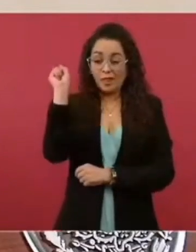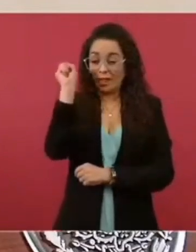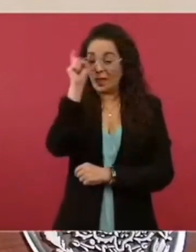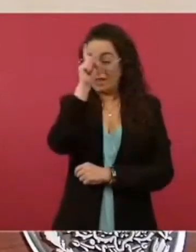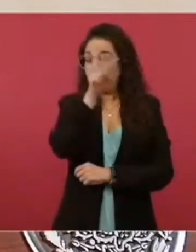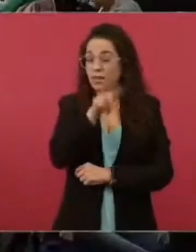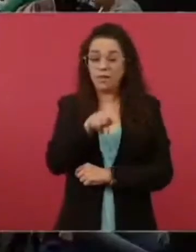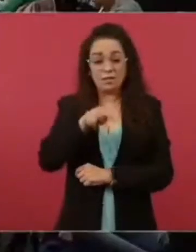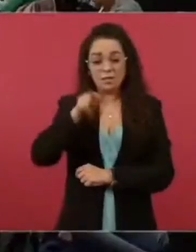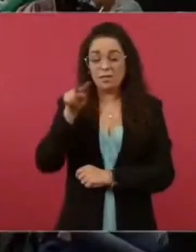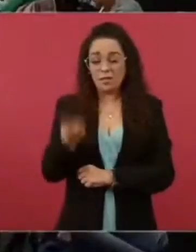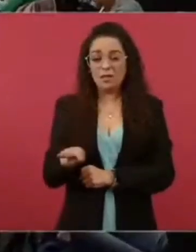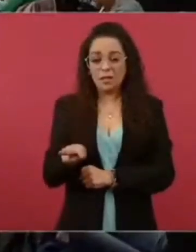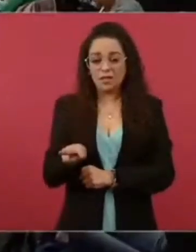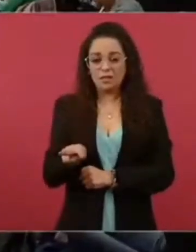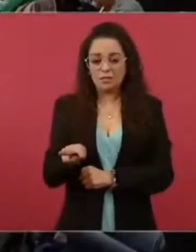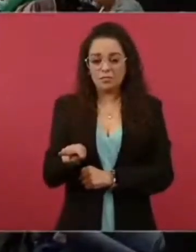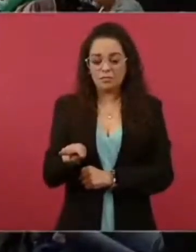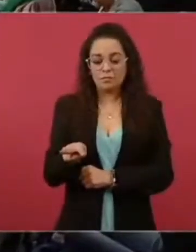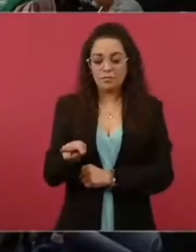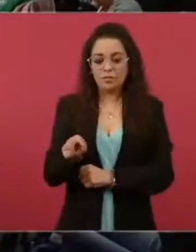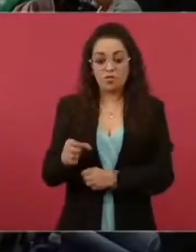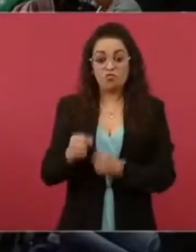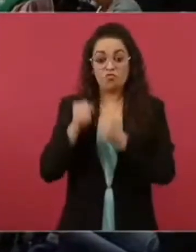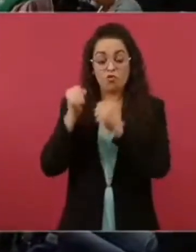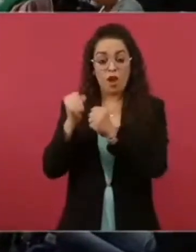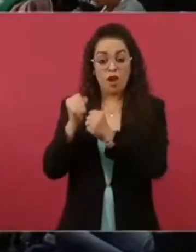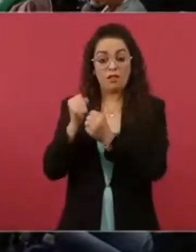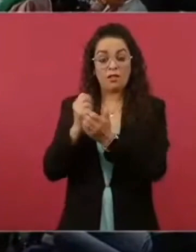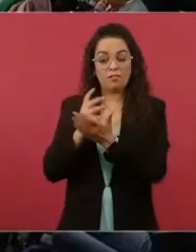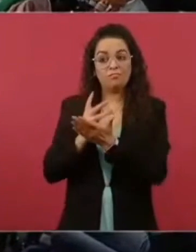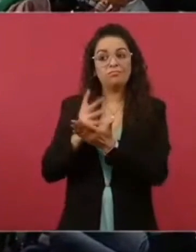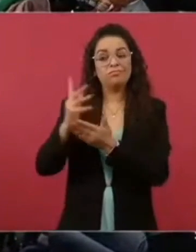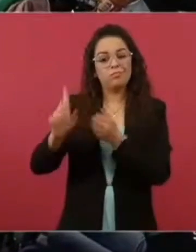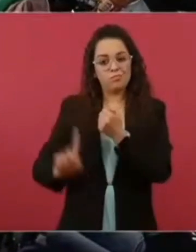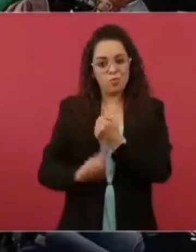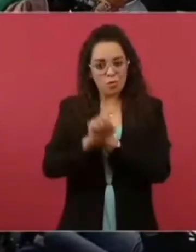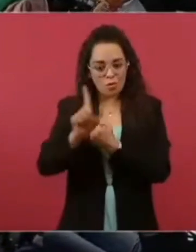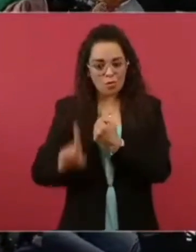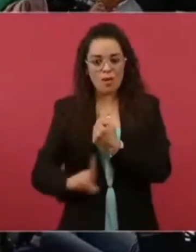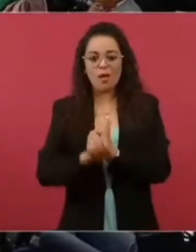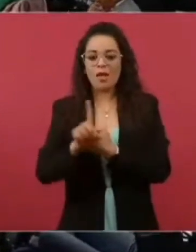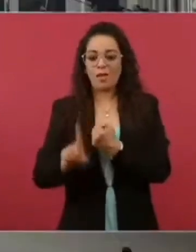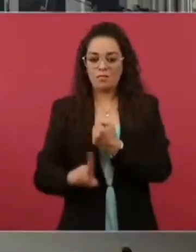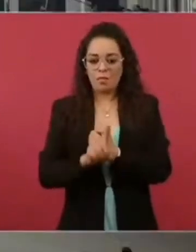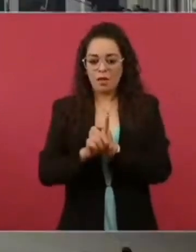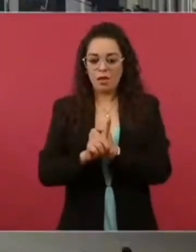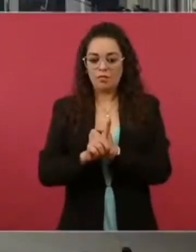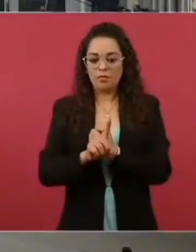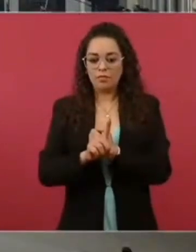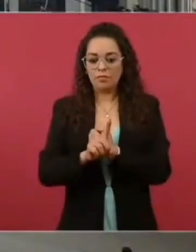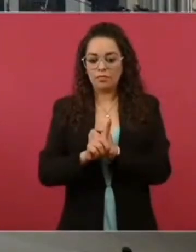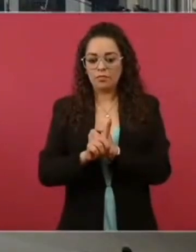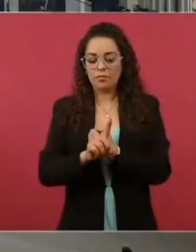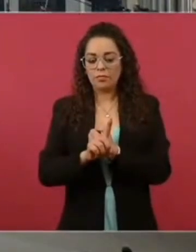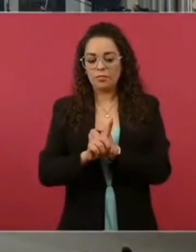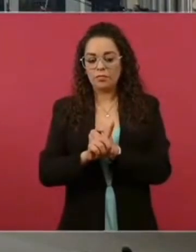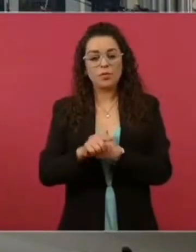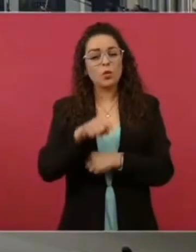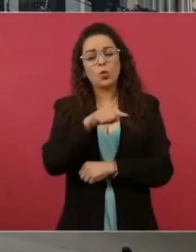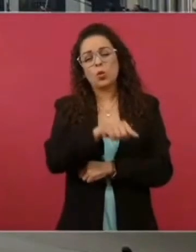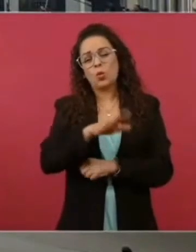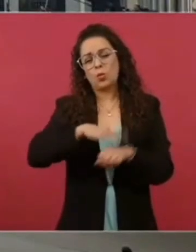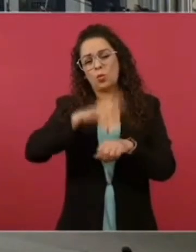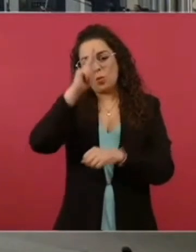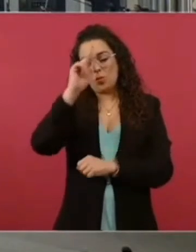y se ha ido atemperando el problema. Señor presidente, Guanajuato Guanajuato sí es muy